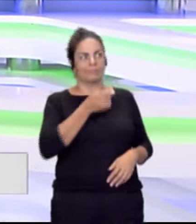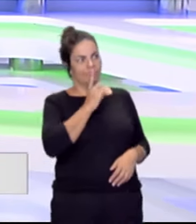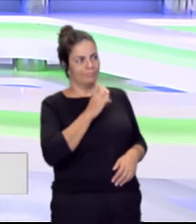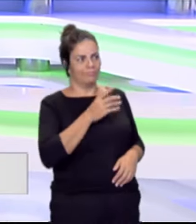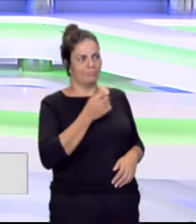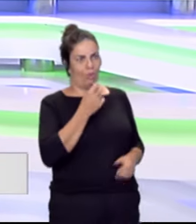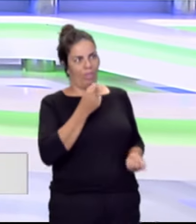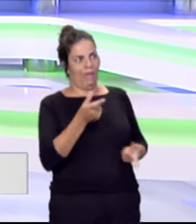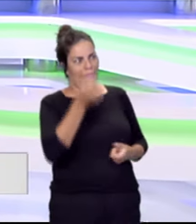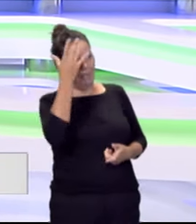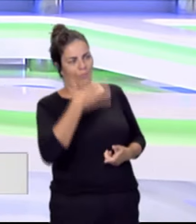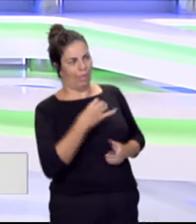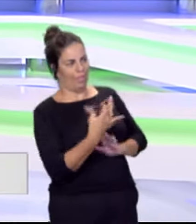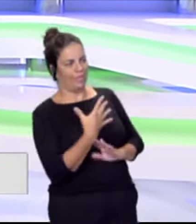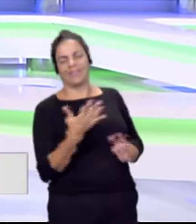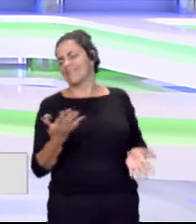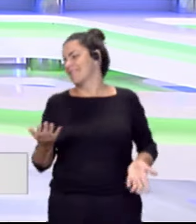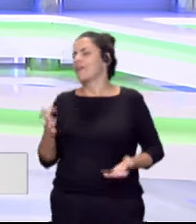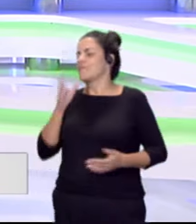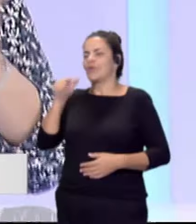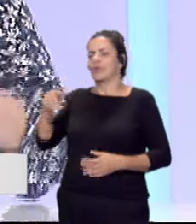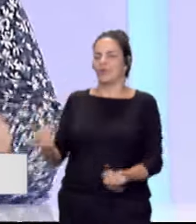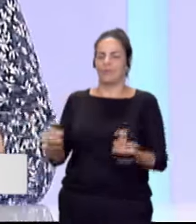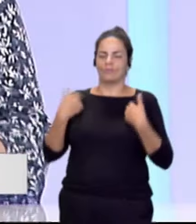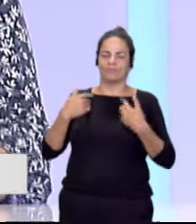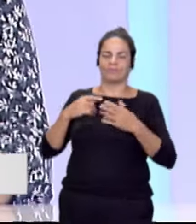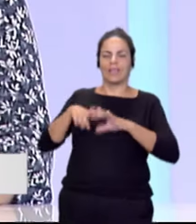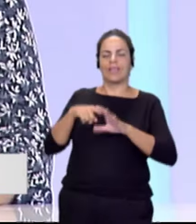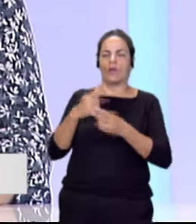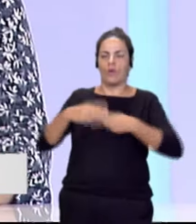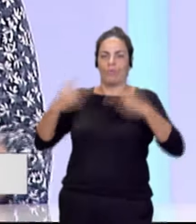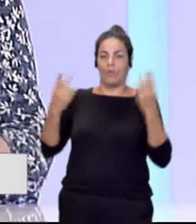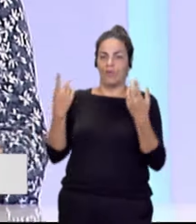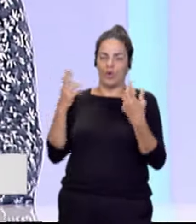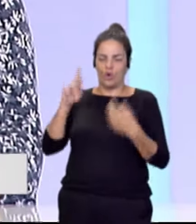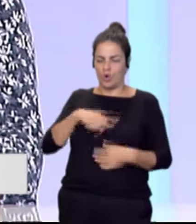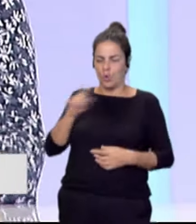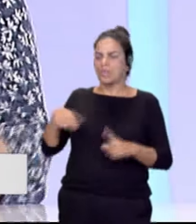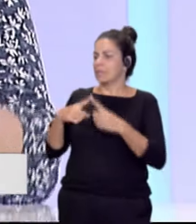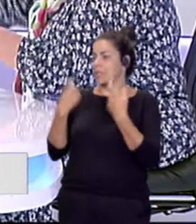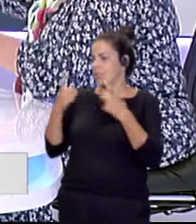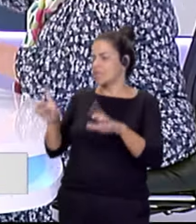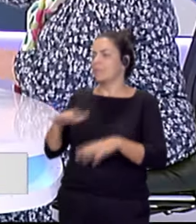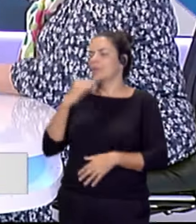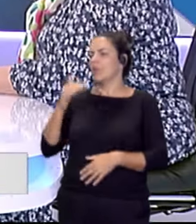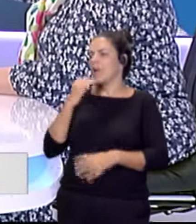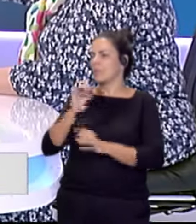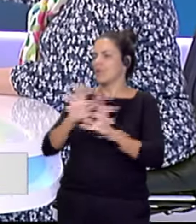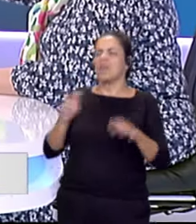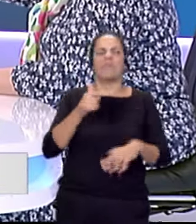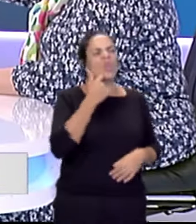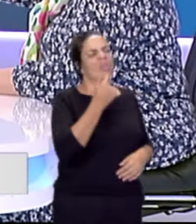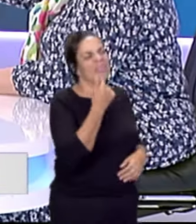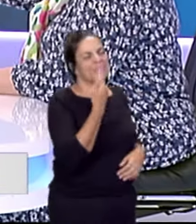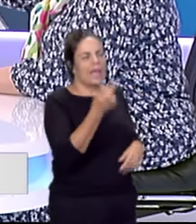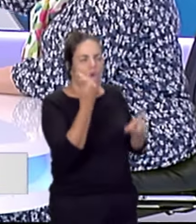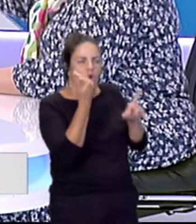tú no eres un cargo público, ni falta que te hace, pero hay una cosa que está clara. Sí, pero se le acusa de filtrar unos correos a los medios